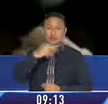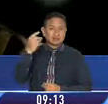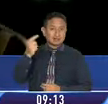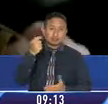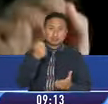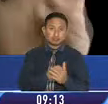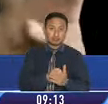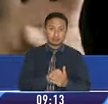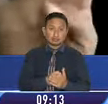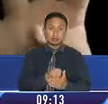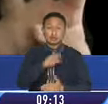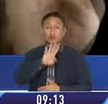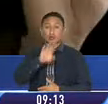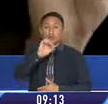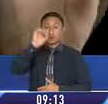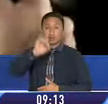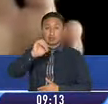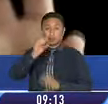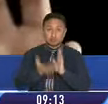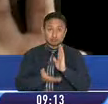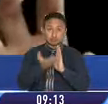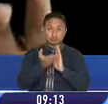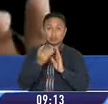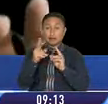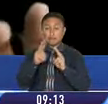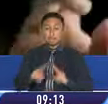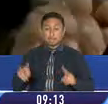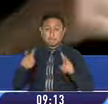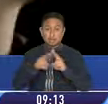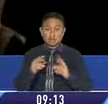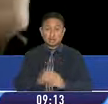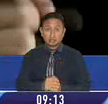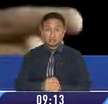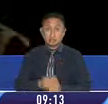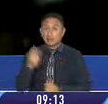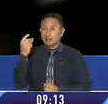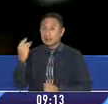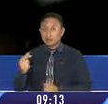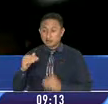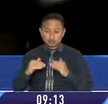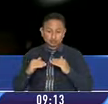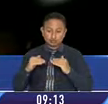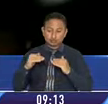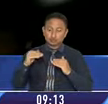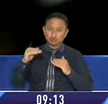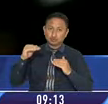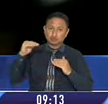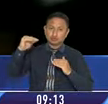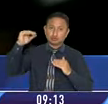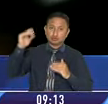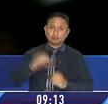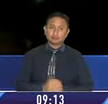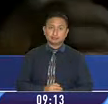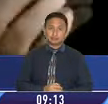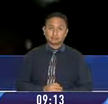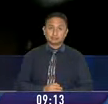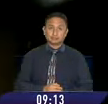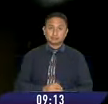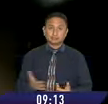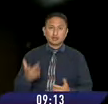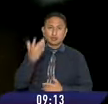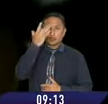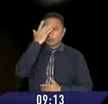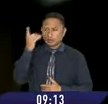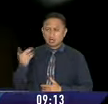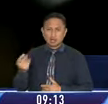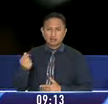Tiene un crecimiento del 4% en el precio versus el año pasado. Es más rápido su crecimiento que la canasta básica. ¿Y por qué se da